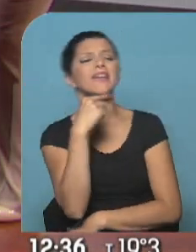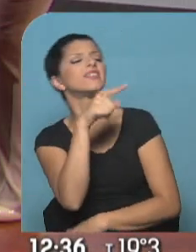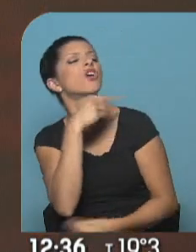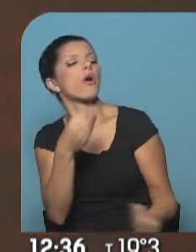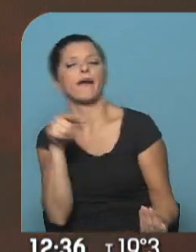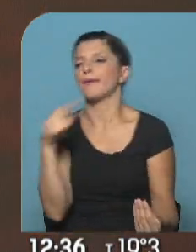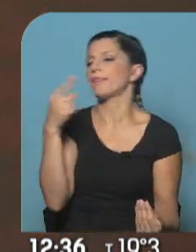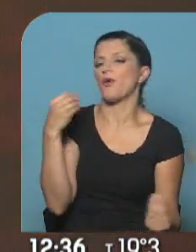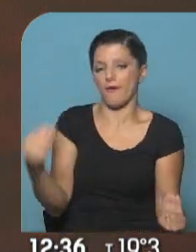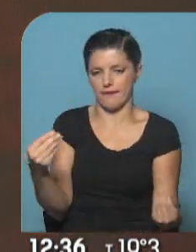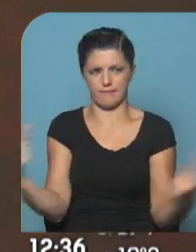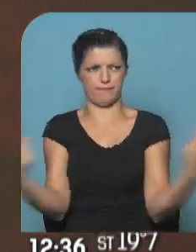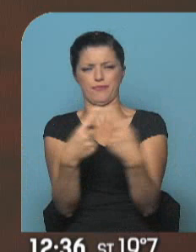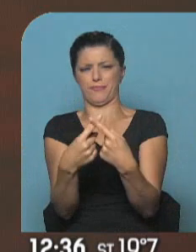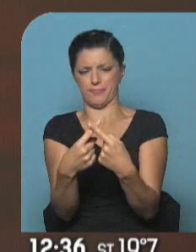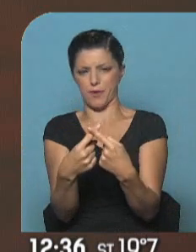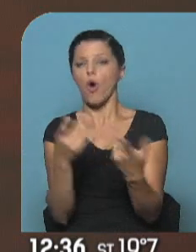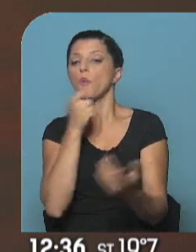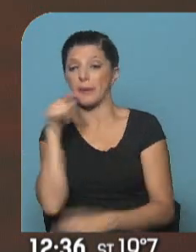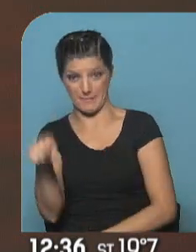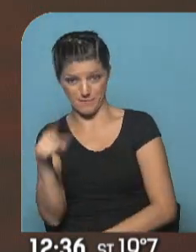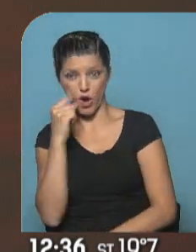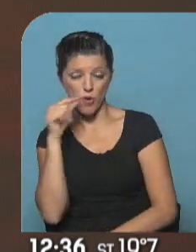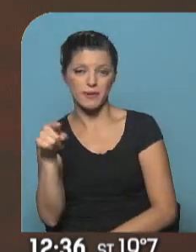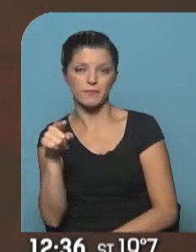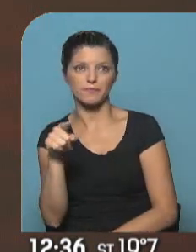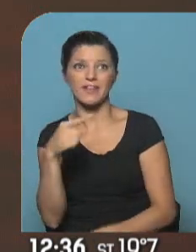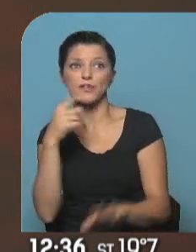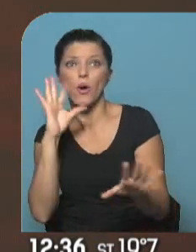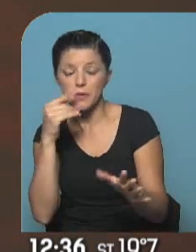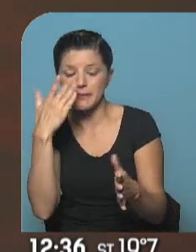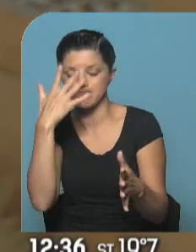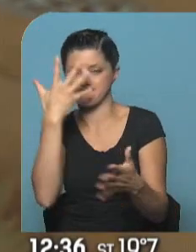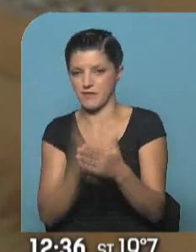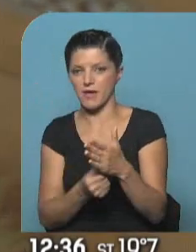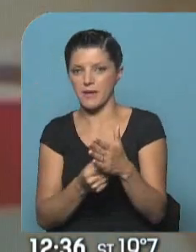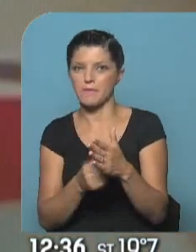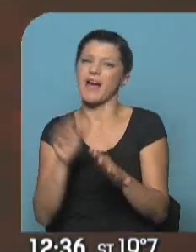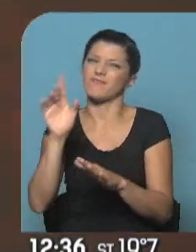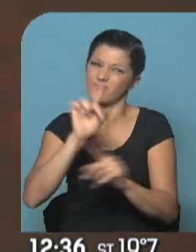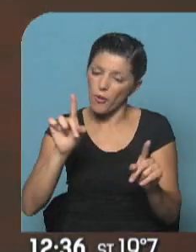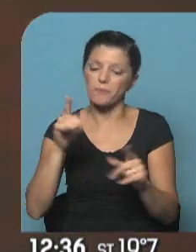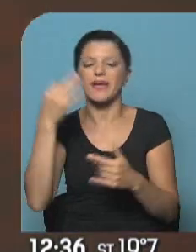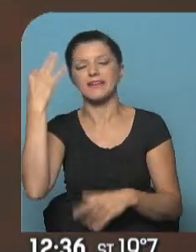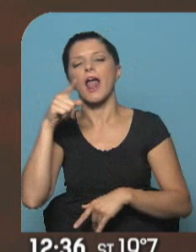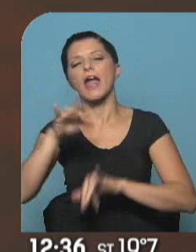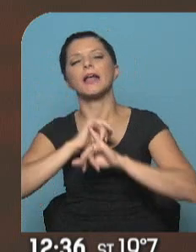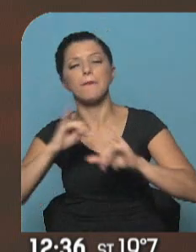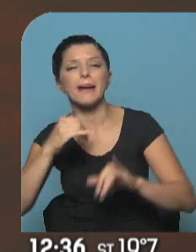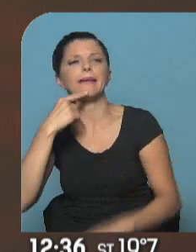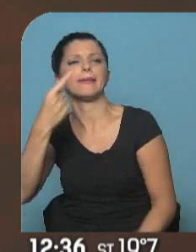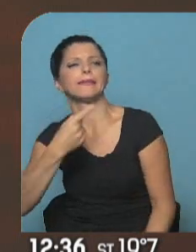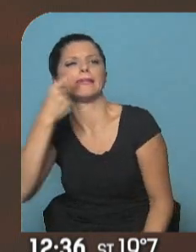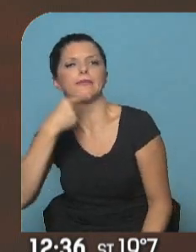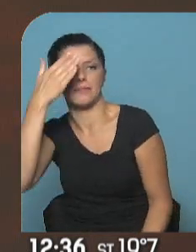dijo otro. Por ejemplo, Guillier se contradijo, o no es que se contradijo, son los discursos de campaña donde se promete, se dice, se hace y después se